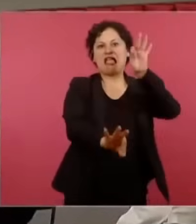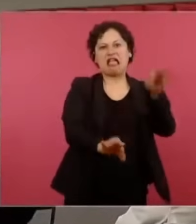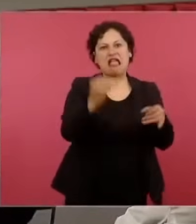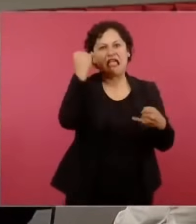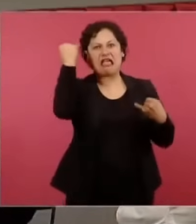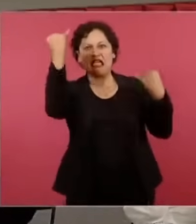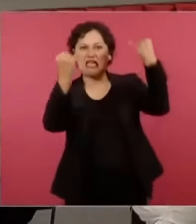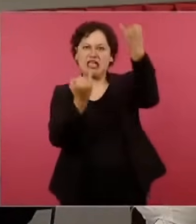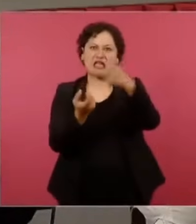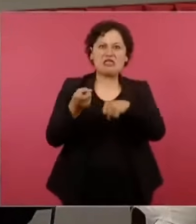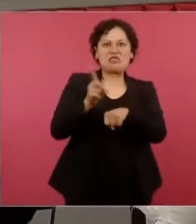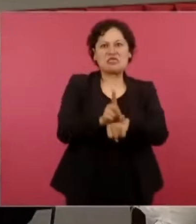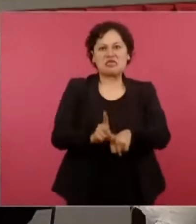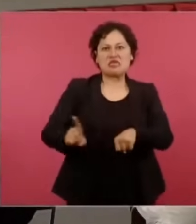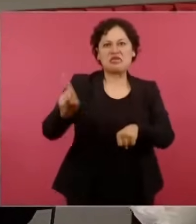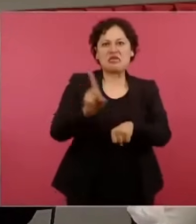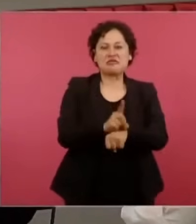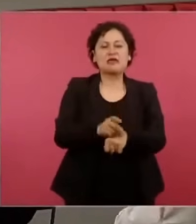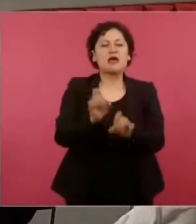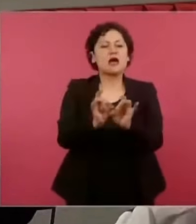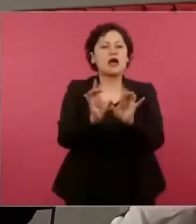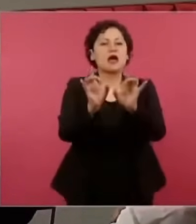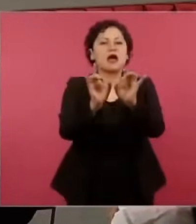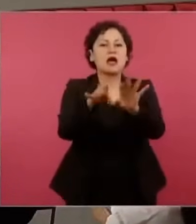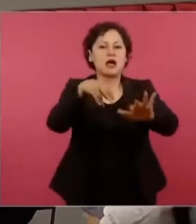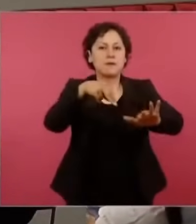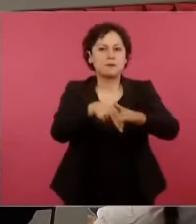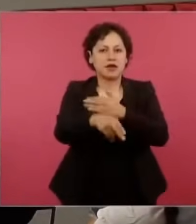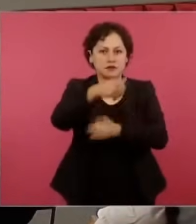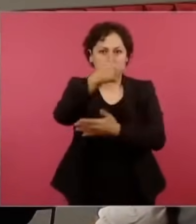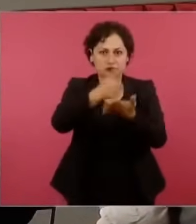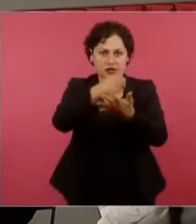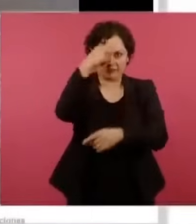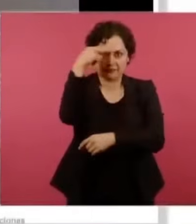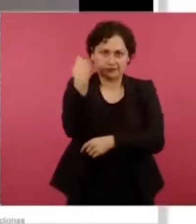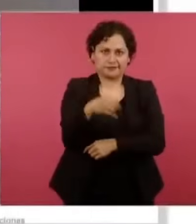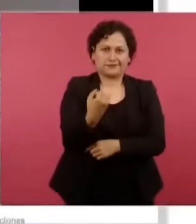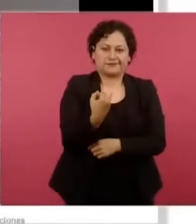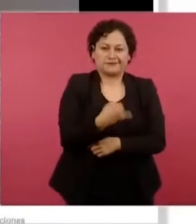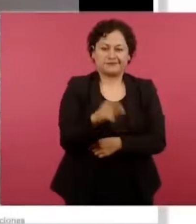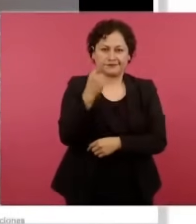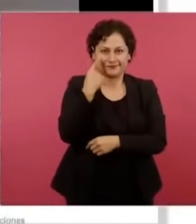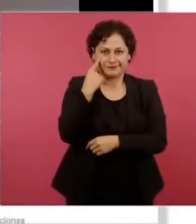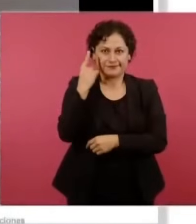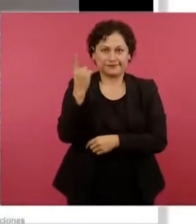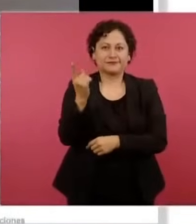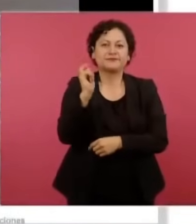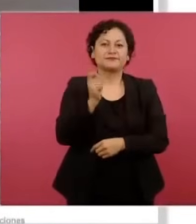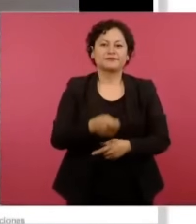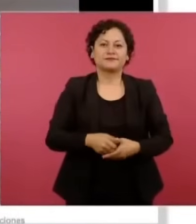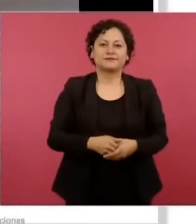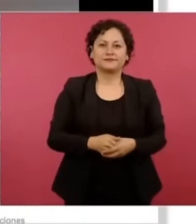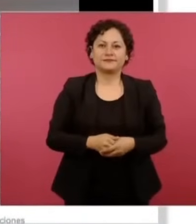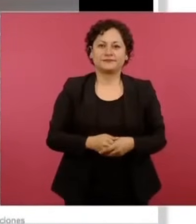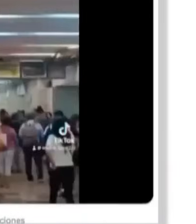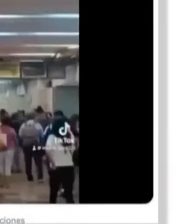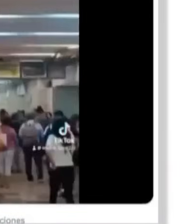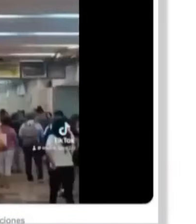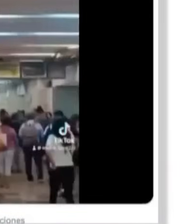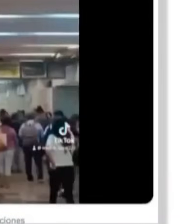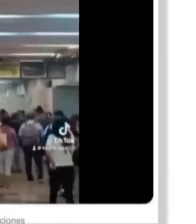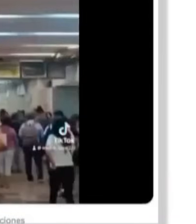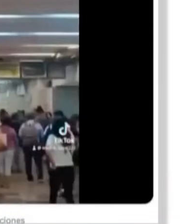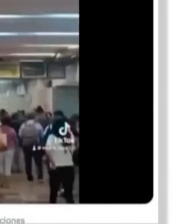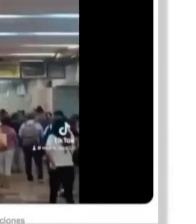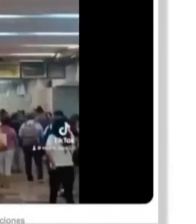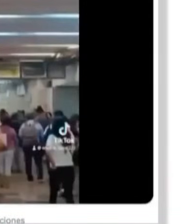el metro de la Ciudad de México. Y para eso utilizan cuentas en las redes sociales que también después difunden a través